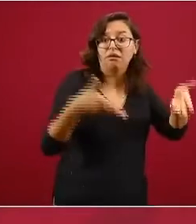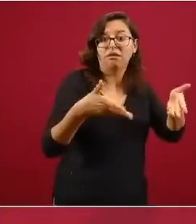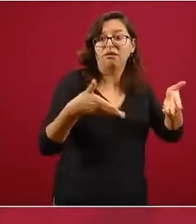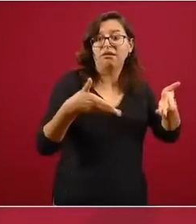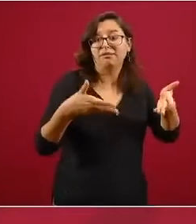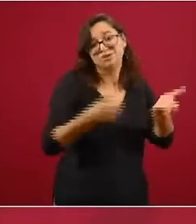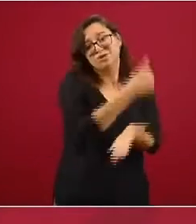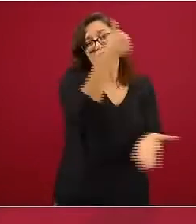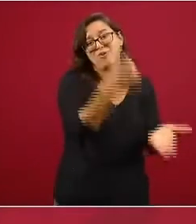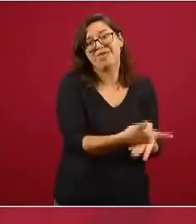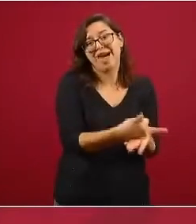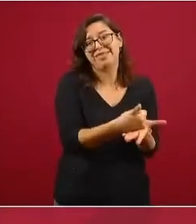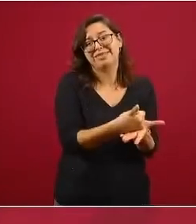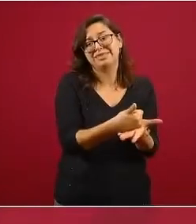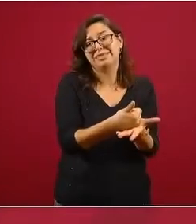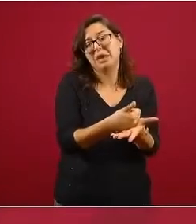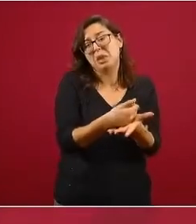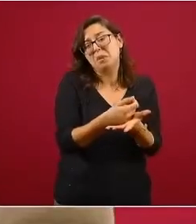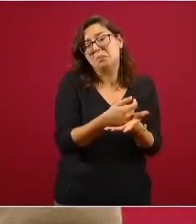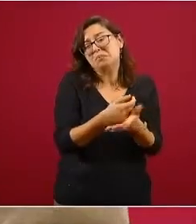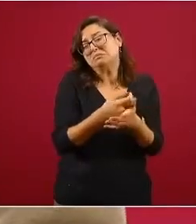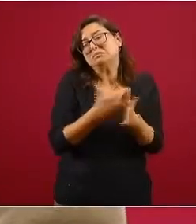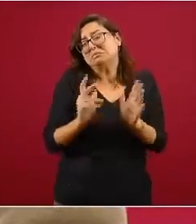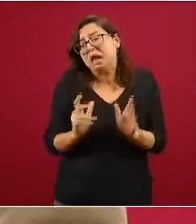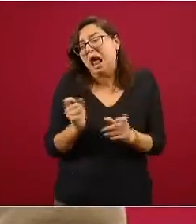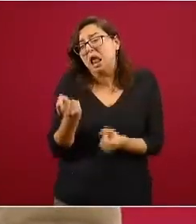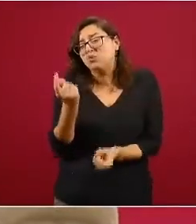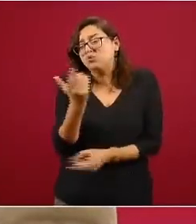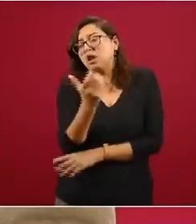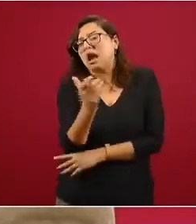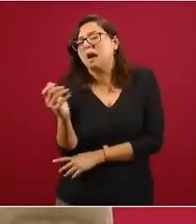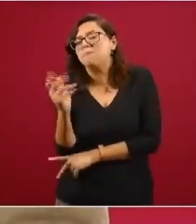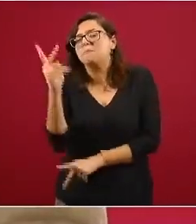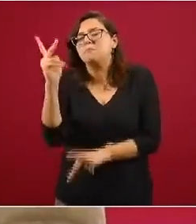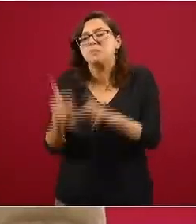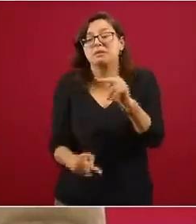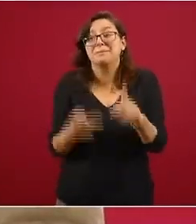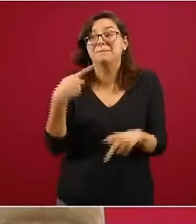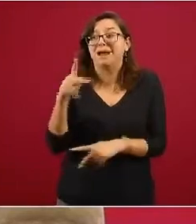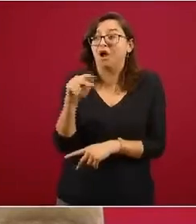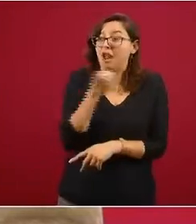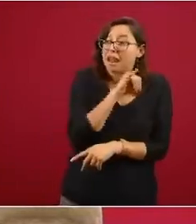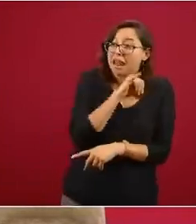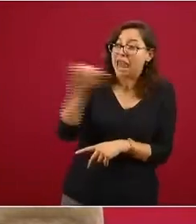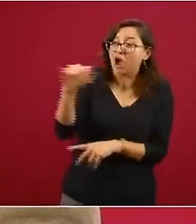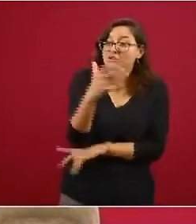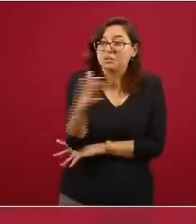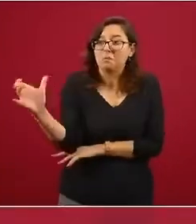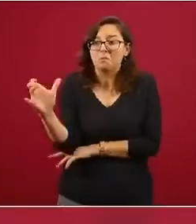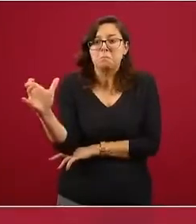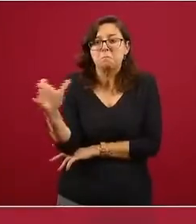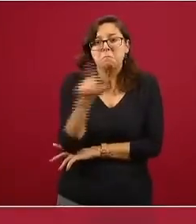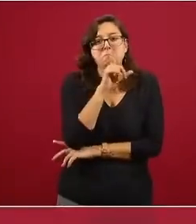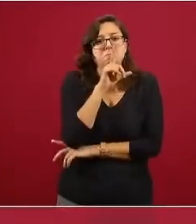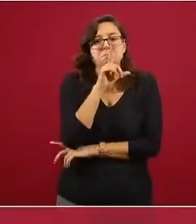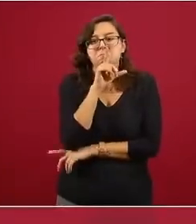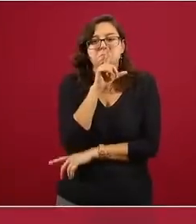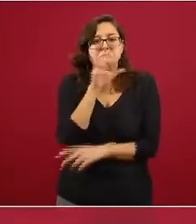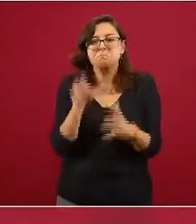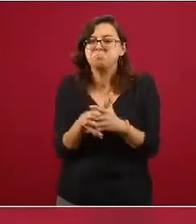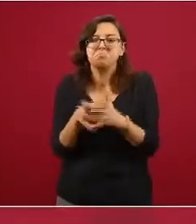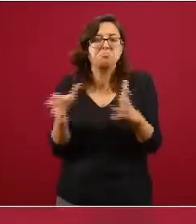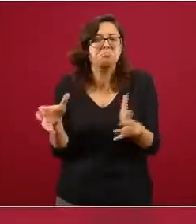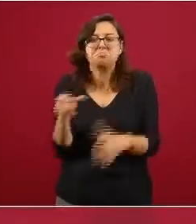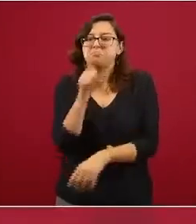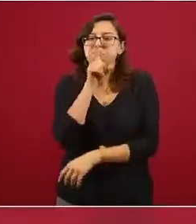urbanas y un poco las suburbanas, pero en los segmentos rurales del territorio creció menos y se